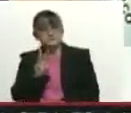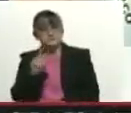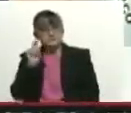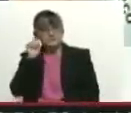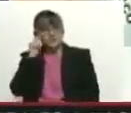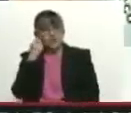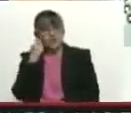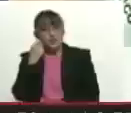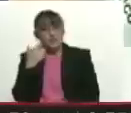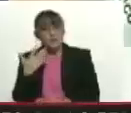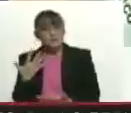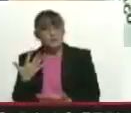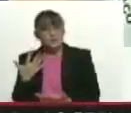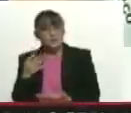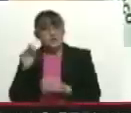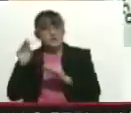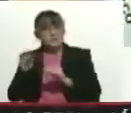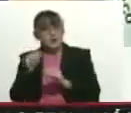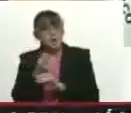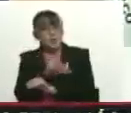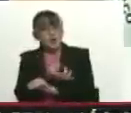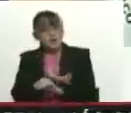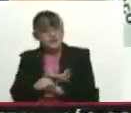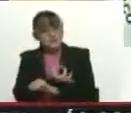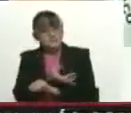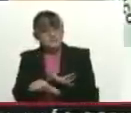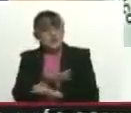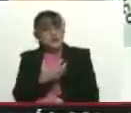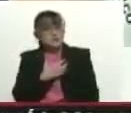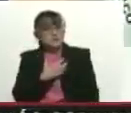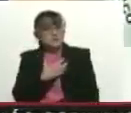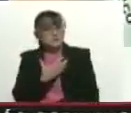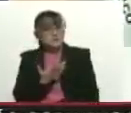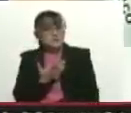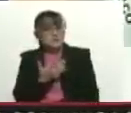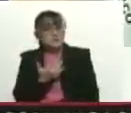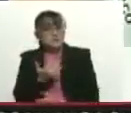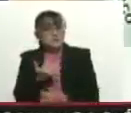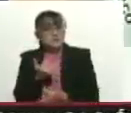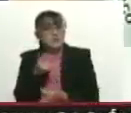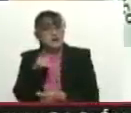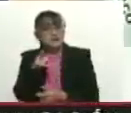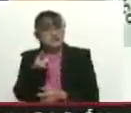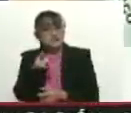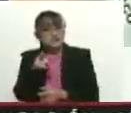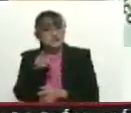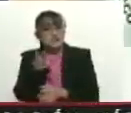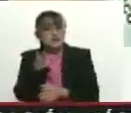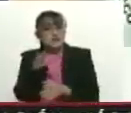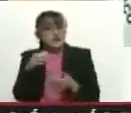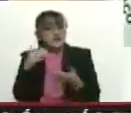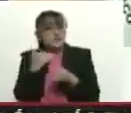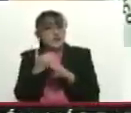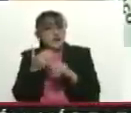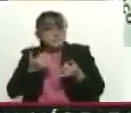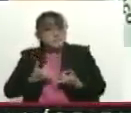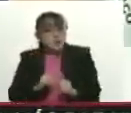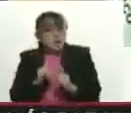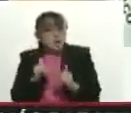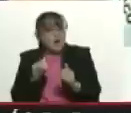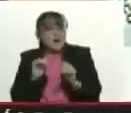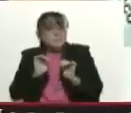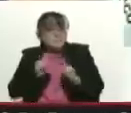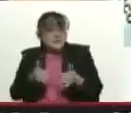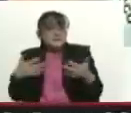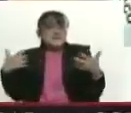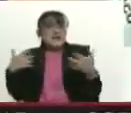Recordemos, las llamadas guarimbas, yo no sé por qué se llama eso guarimba. Esos son embriones de una guerra, de intentar una